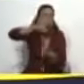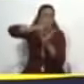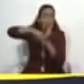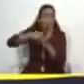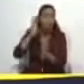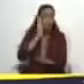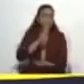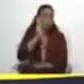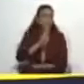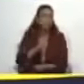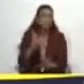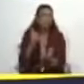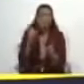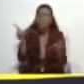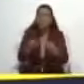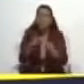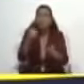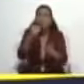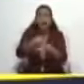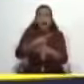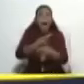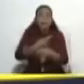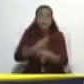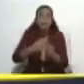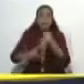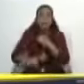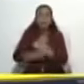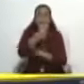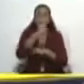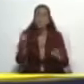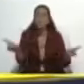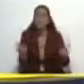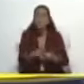contra ese cáncer de la traición.